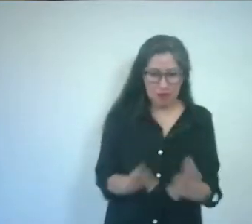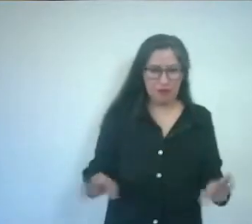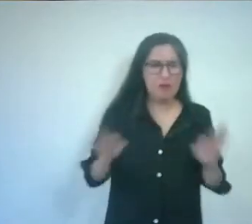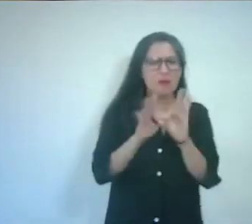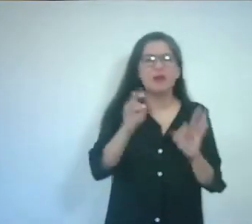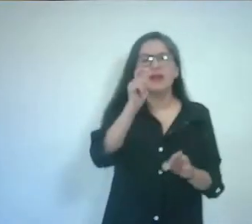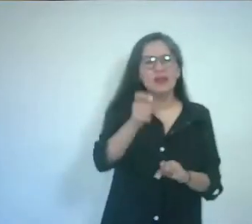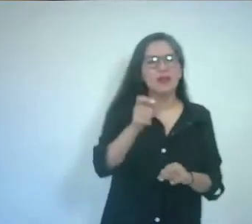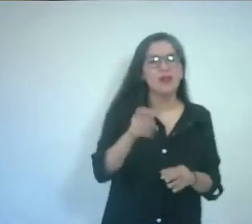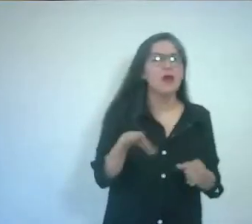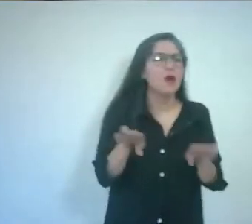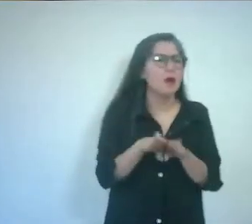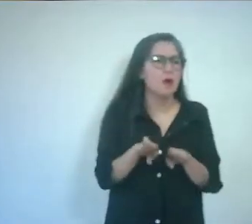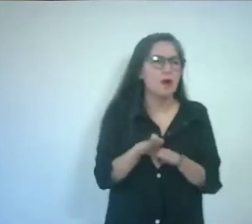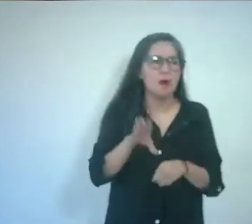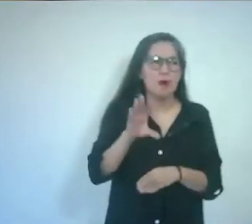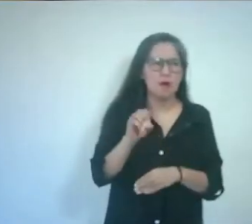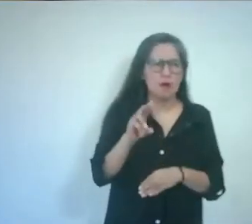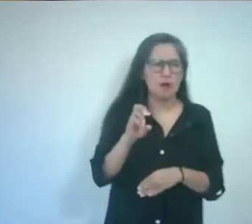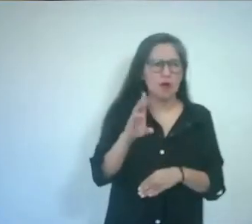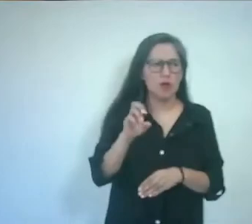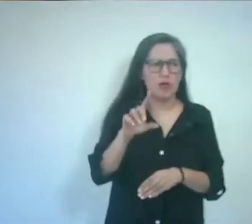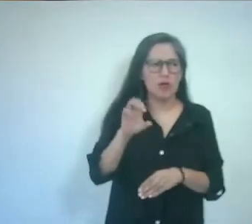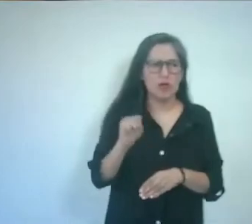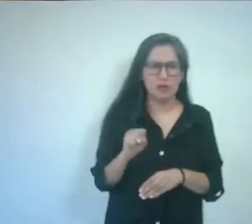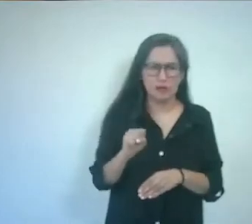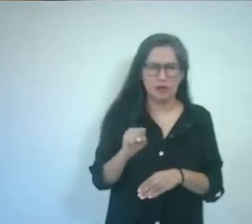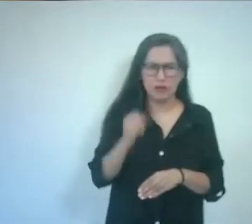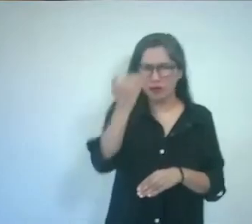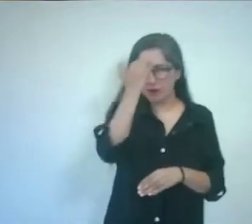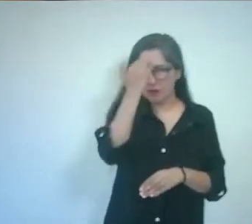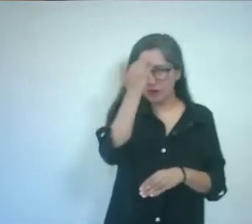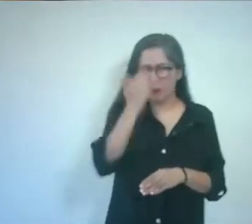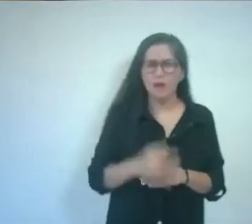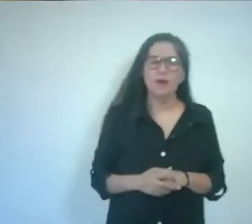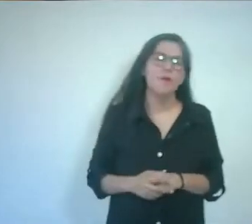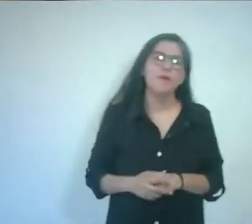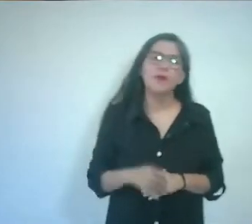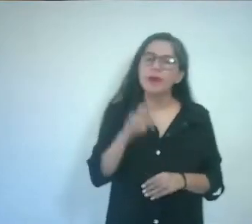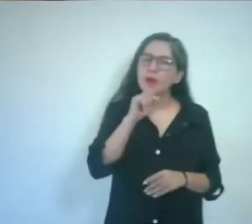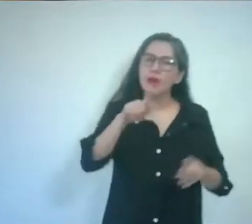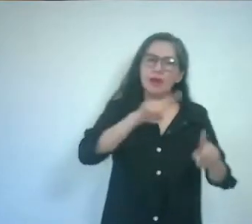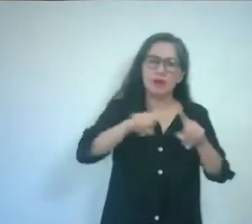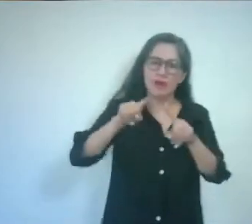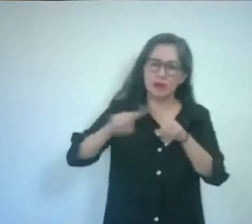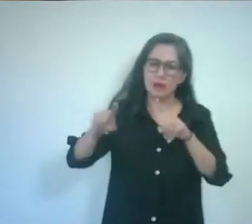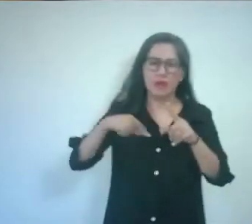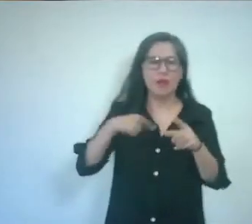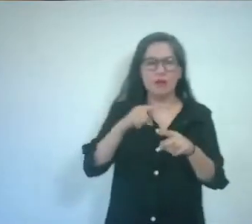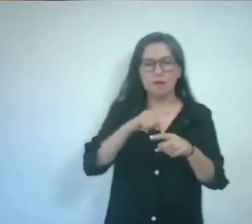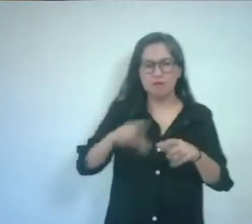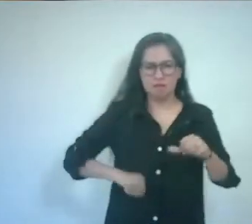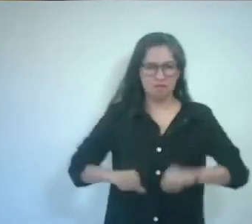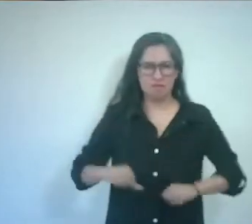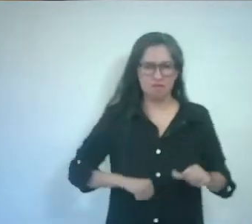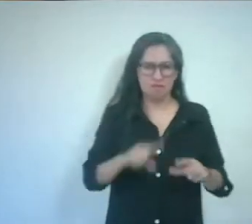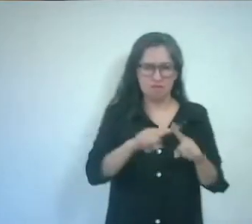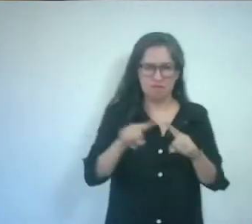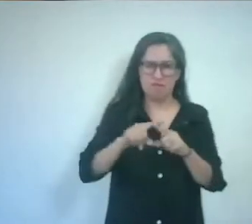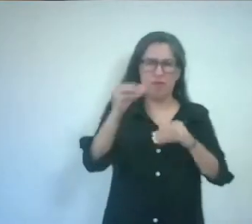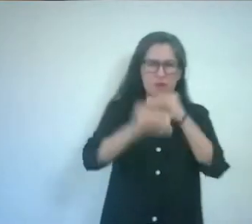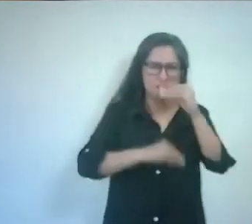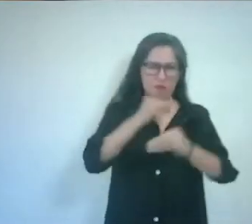plataforma de Conóceles. También a través de los diferentes ejercicios de debates que se llevaron a cabo entre